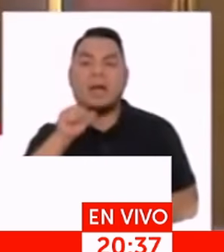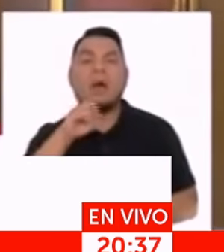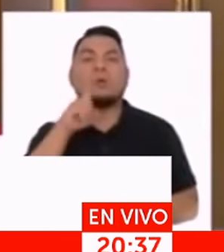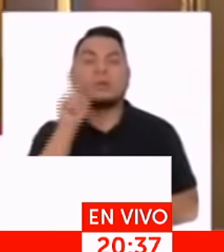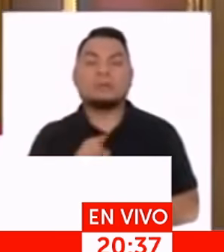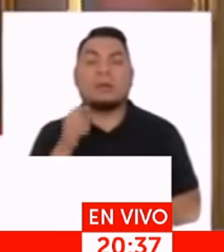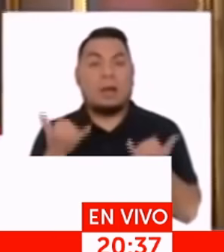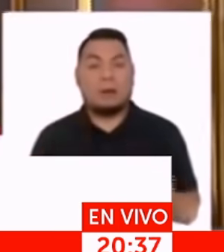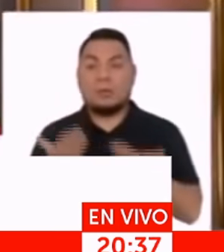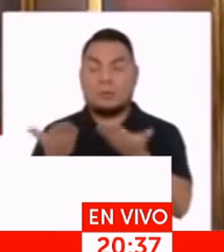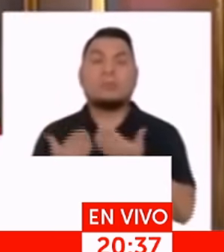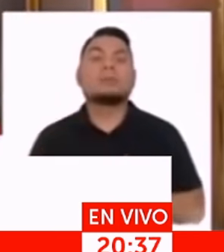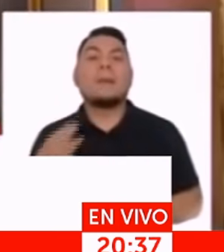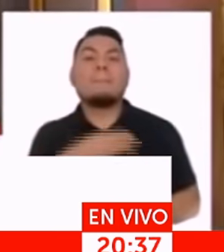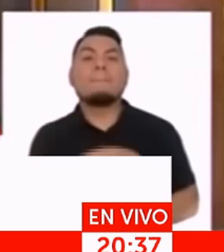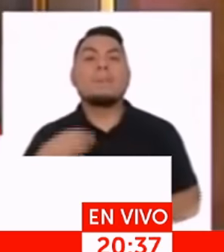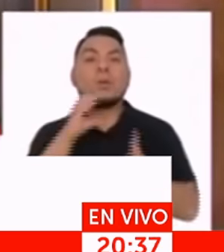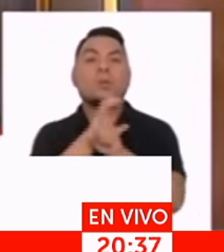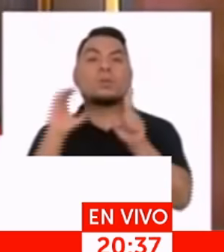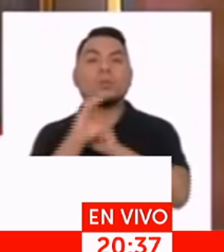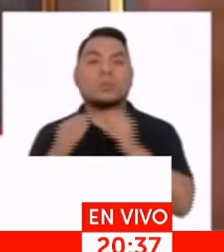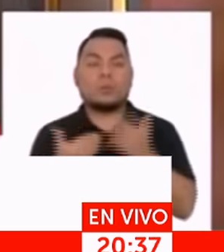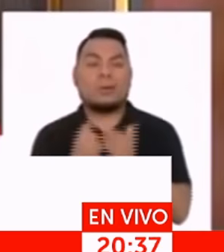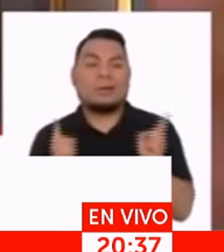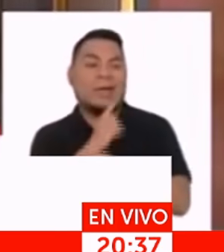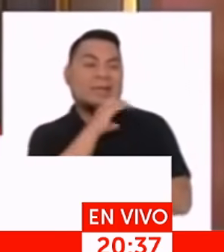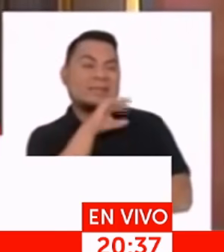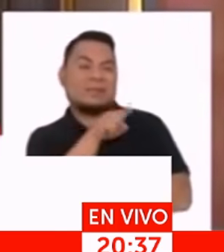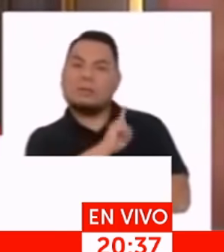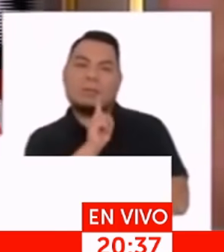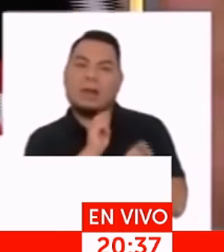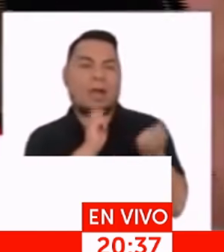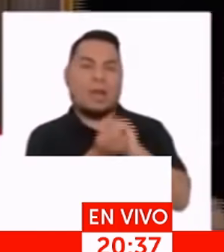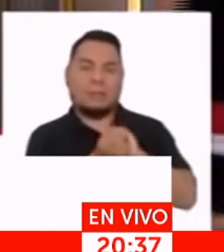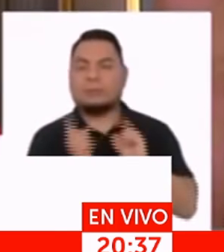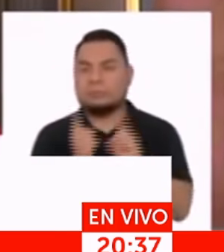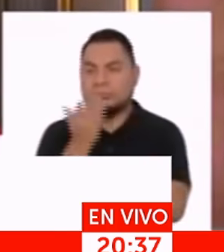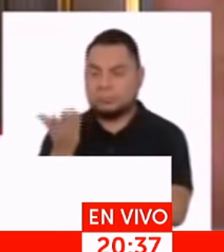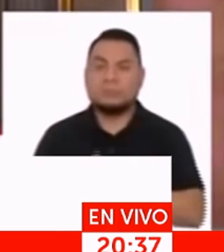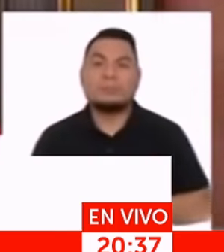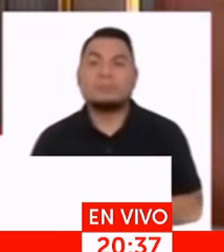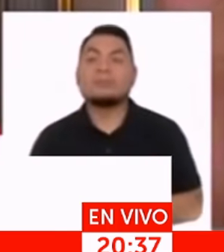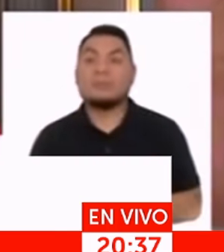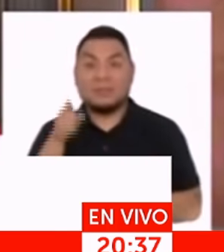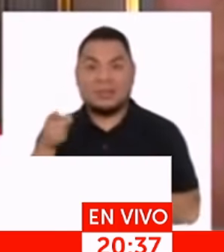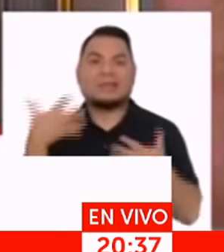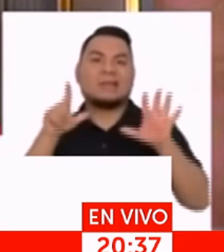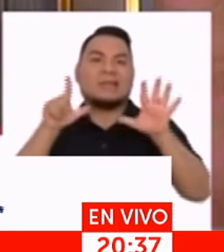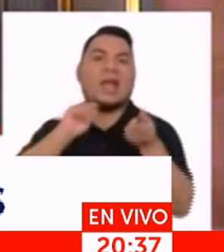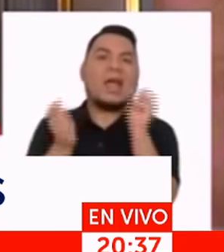la ministra Andrea Ortiz Pereda en reemplazo del ex ministro de Cultura, Ciro